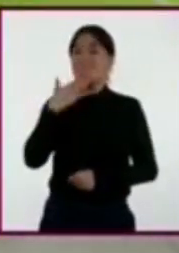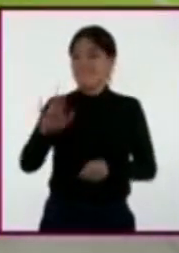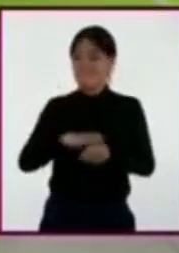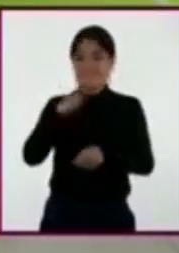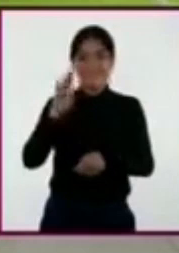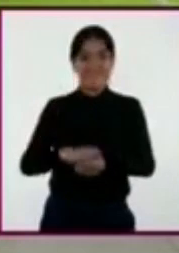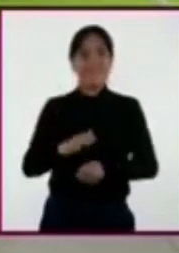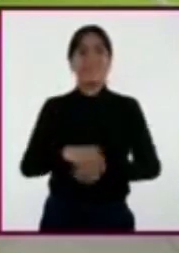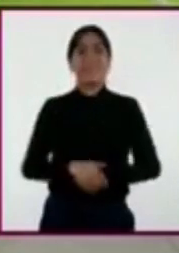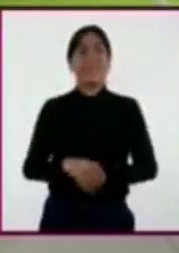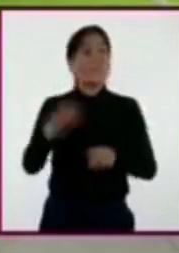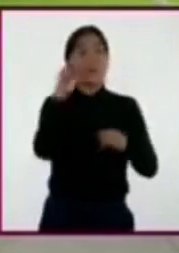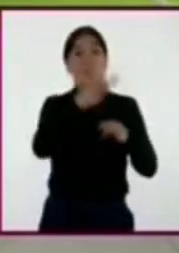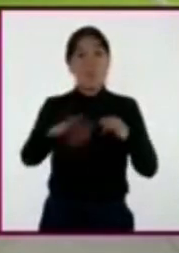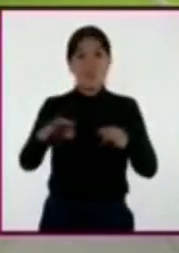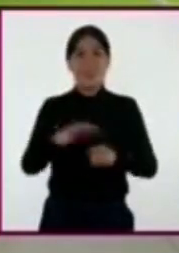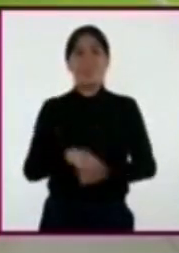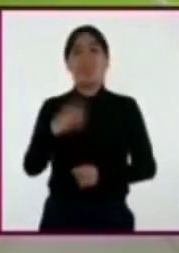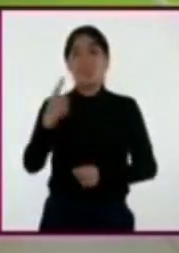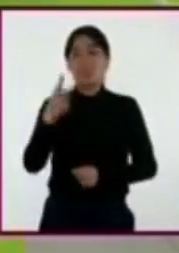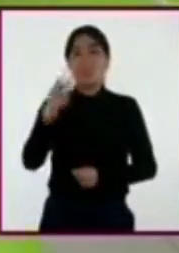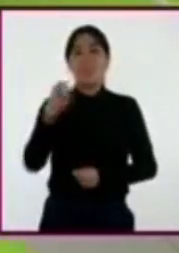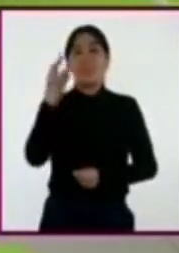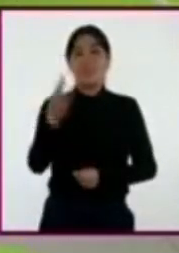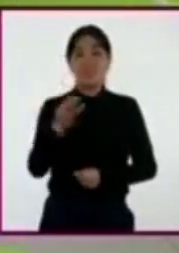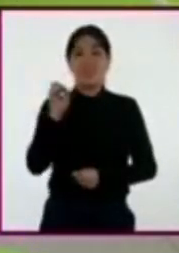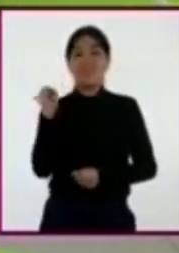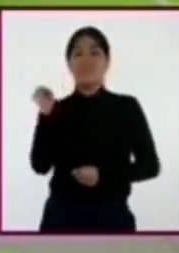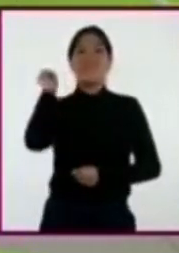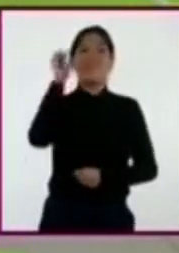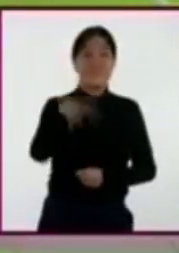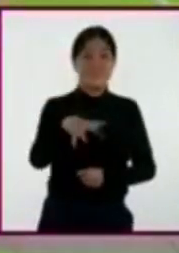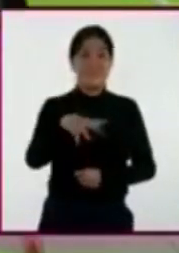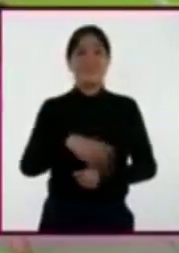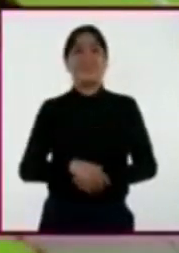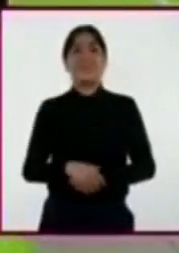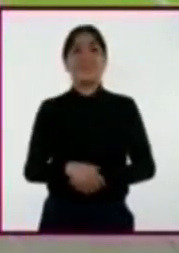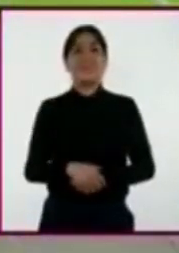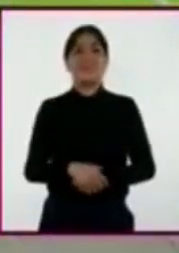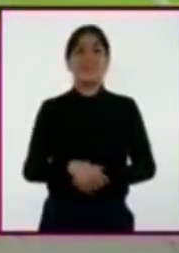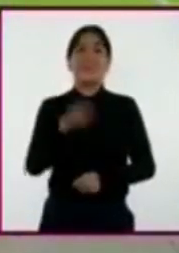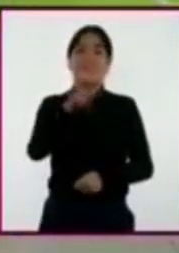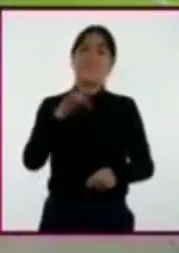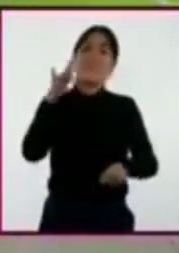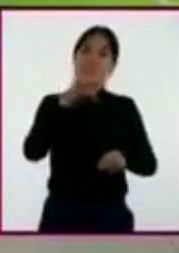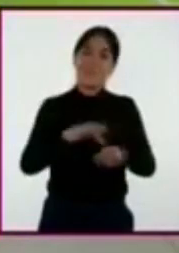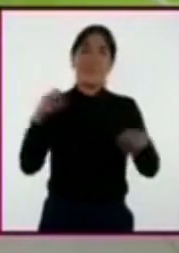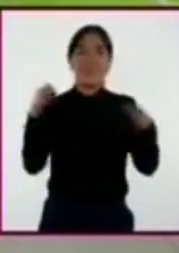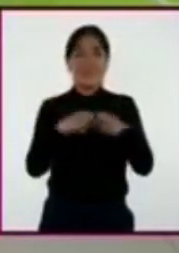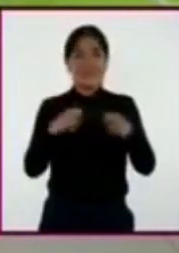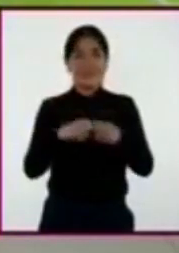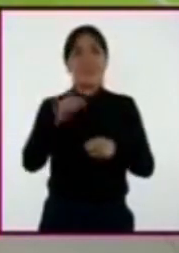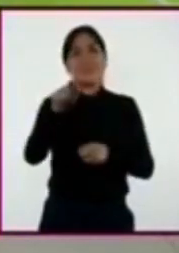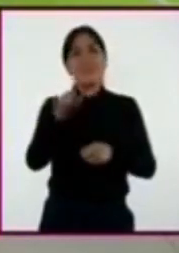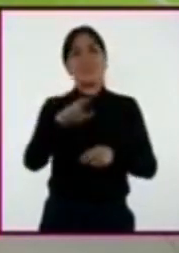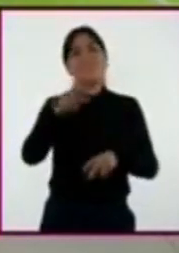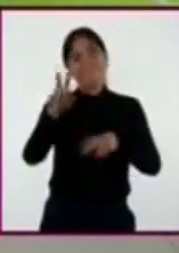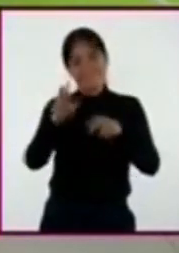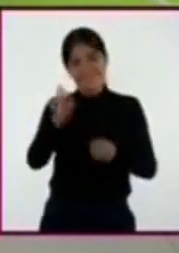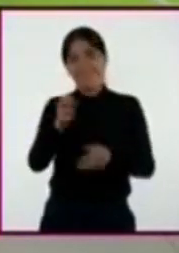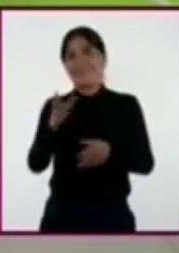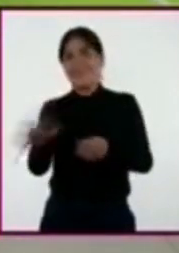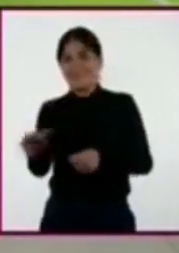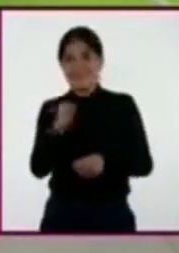Excelente. Última. 1, 2, 3, lanzas. Y tocas tus tenis, vas por tus